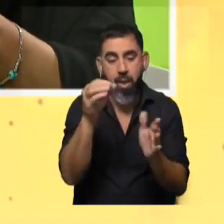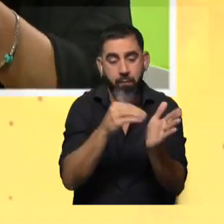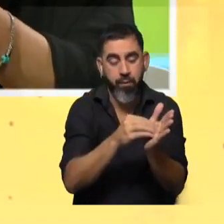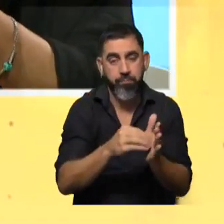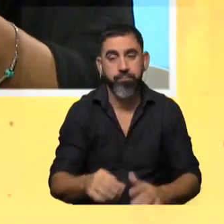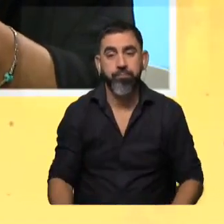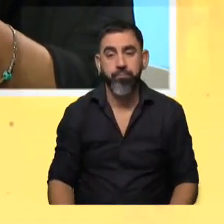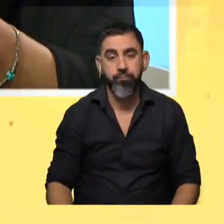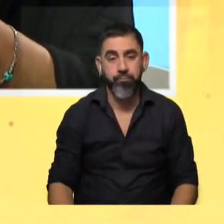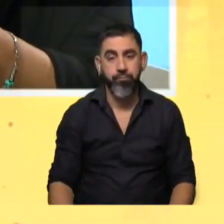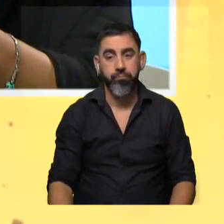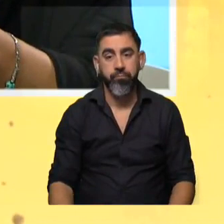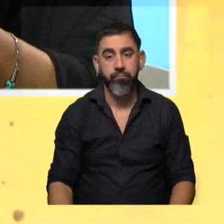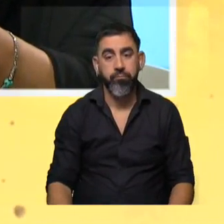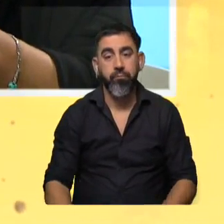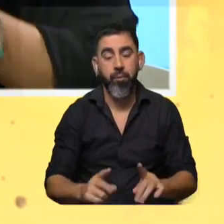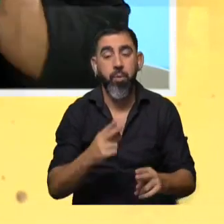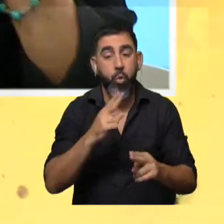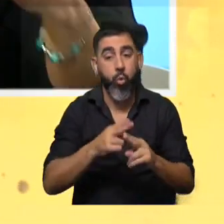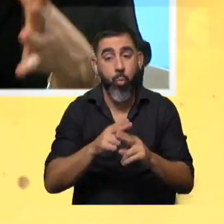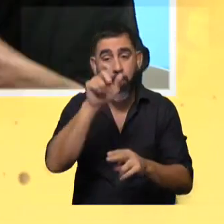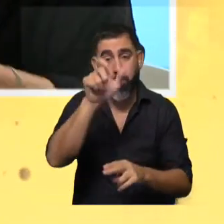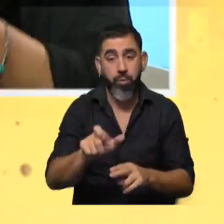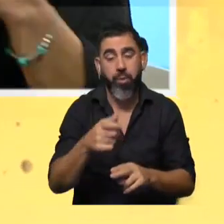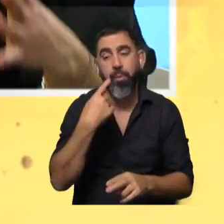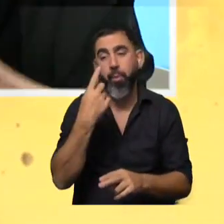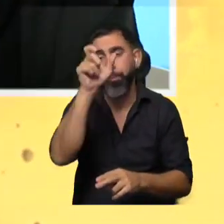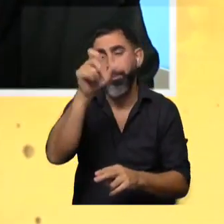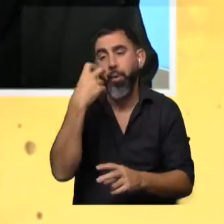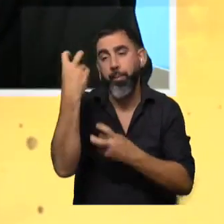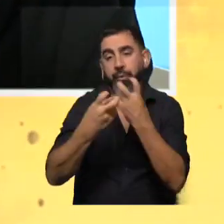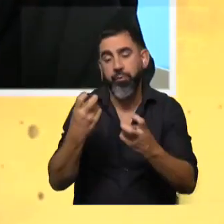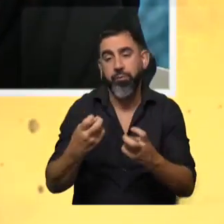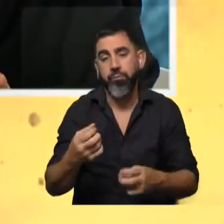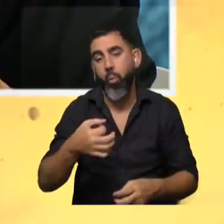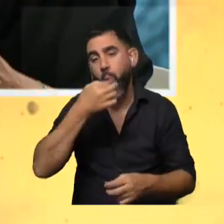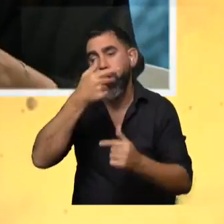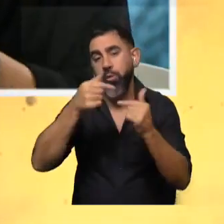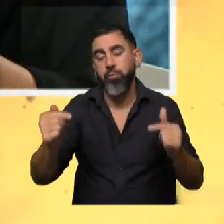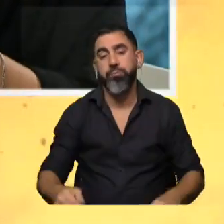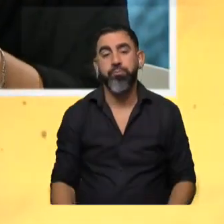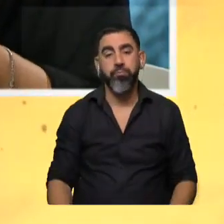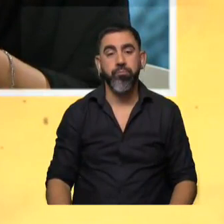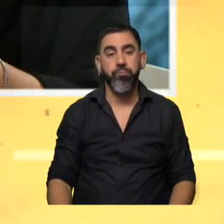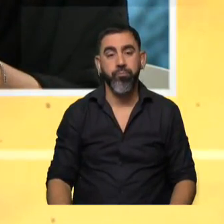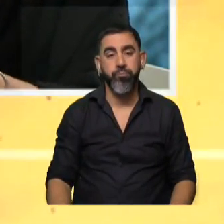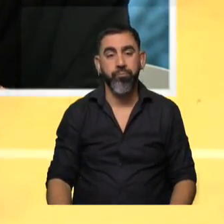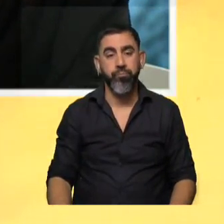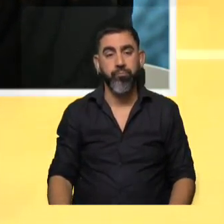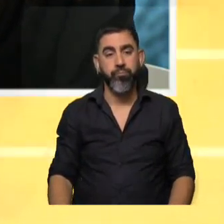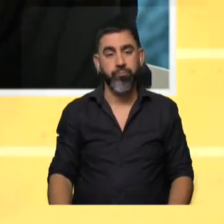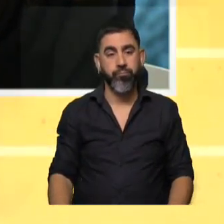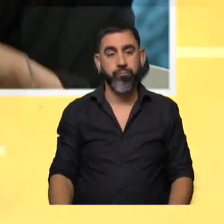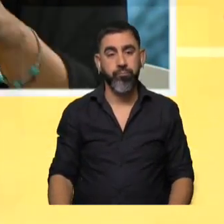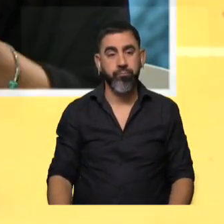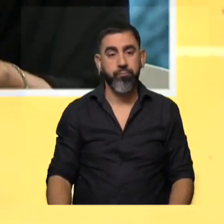aparece. ¿Sí? Funciona también, por ejemplo, para nombres propios. Si yo quiero buscar a una persona Cualquier cosa. Ahí justo estamos viendo, ahí atrás estamos